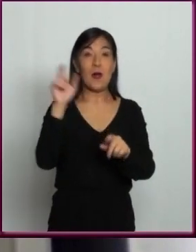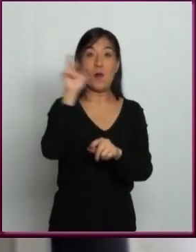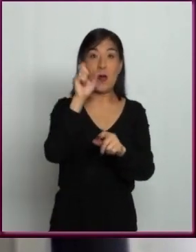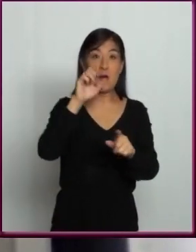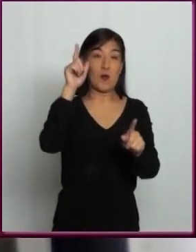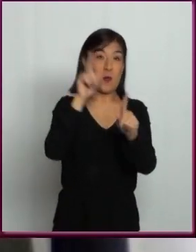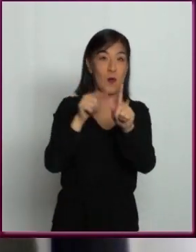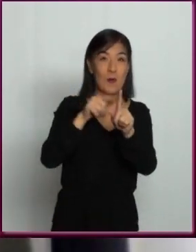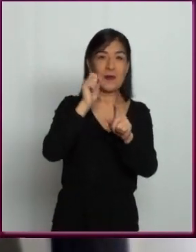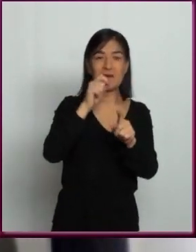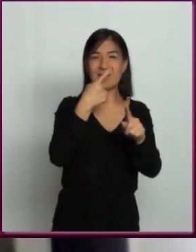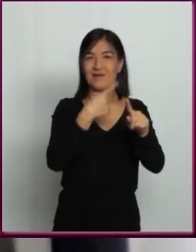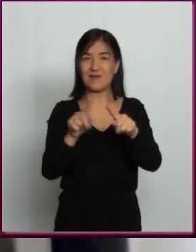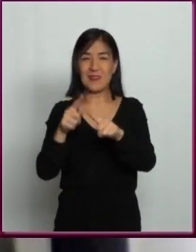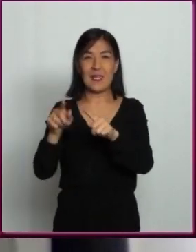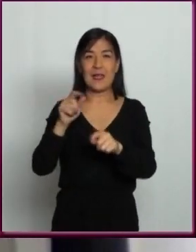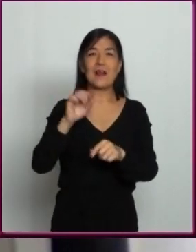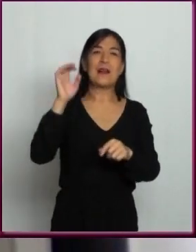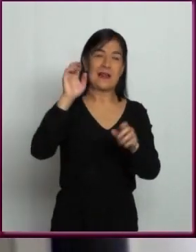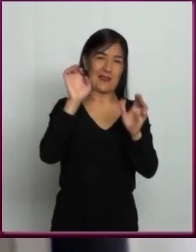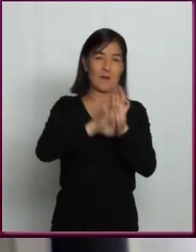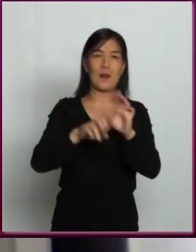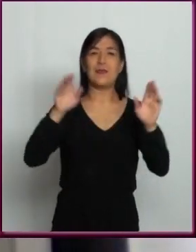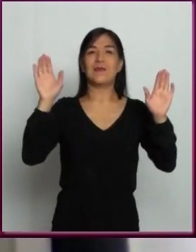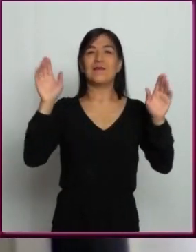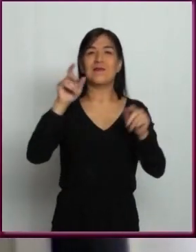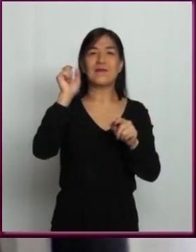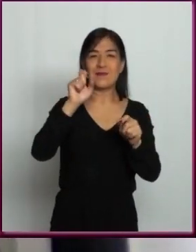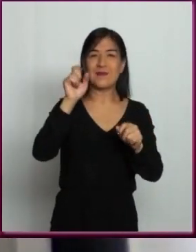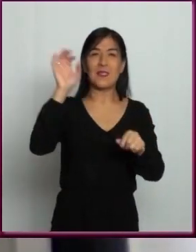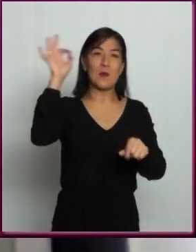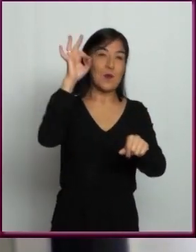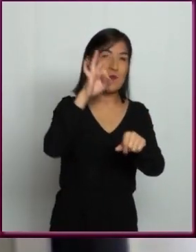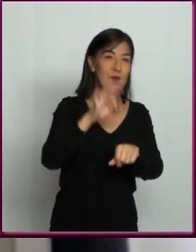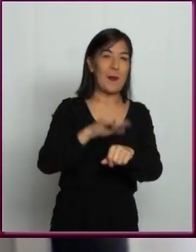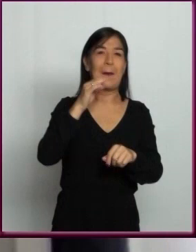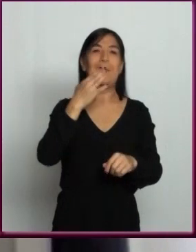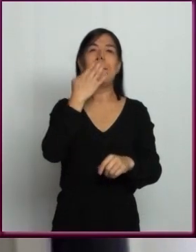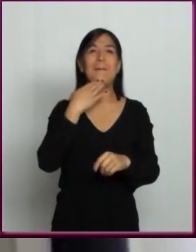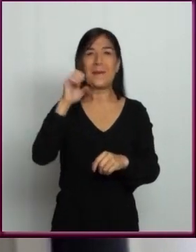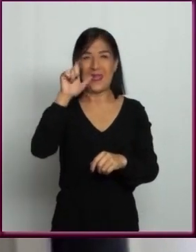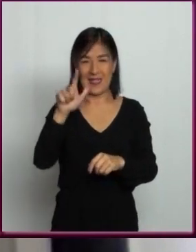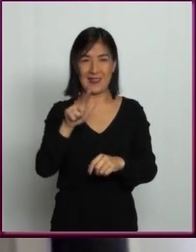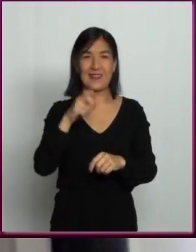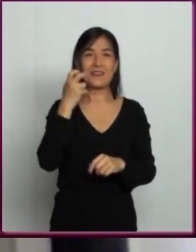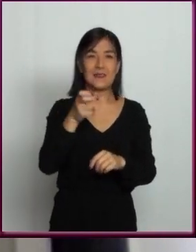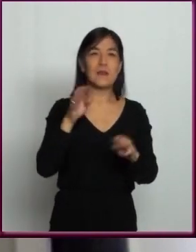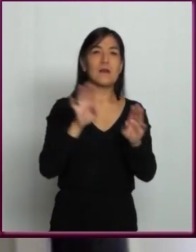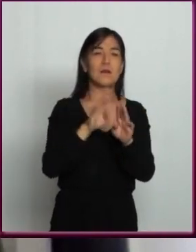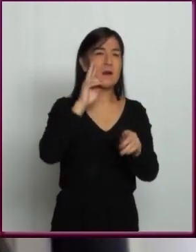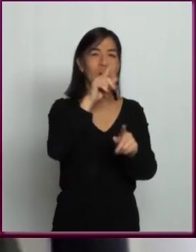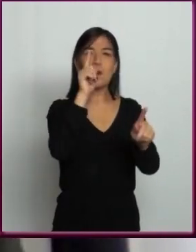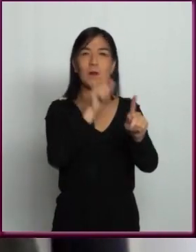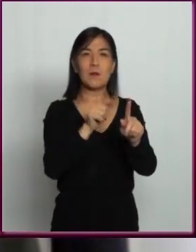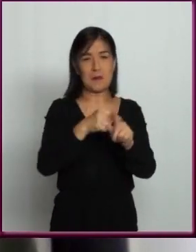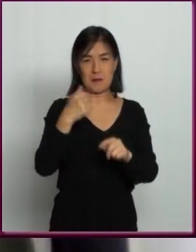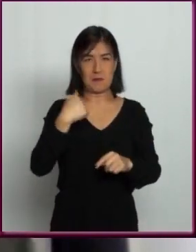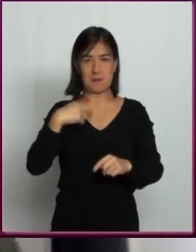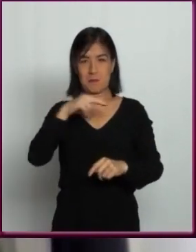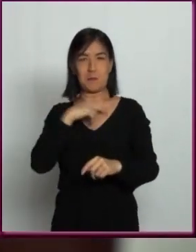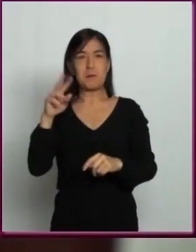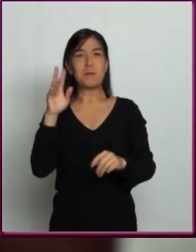colores, muchos insectos, como abejas, por ejemplo, captan longitudes de onda y colores que nosotros no